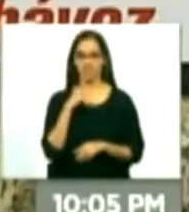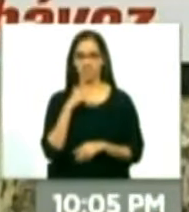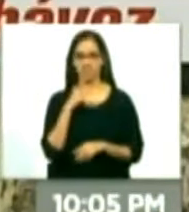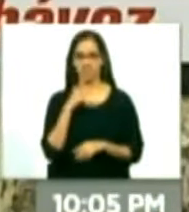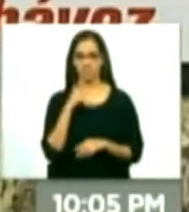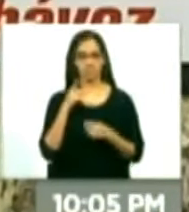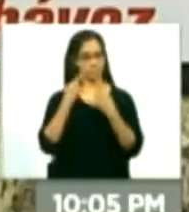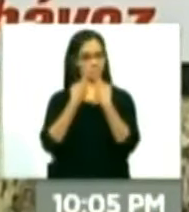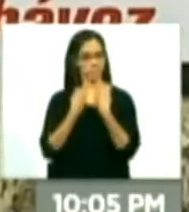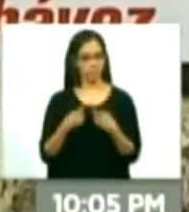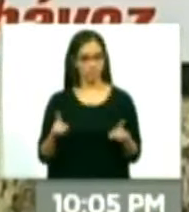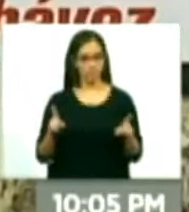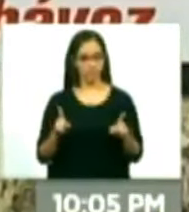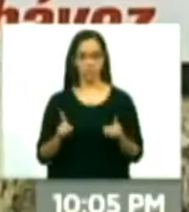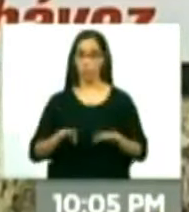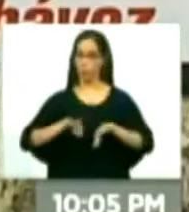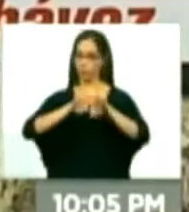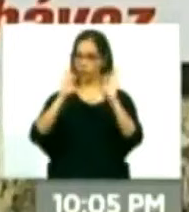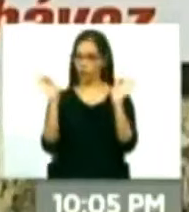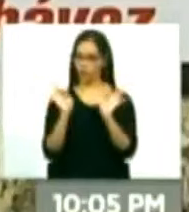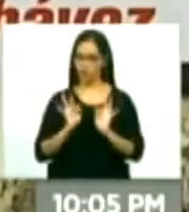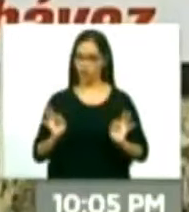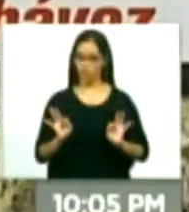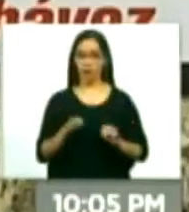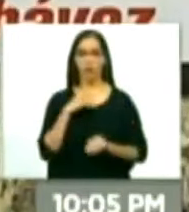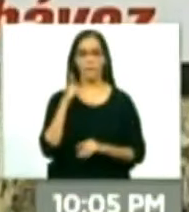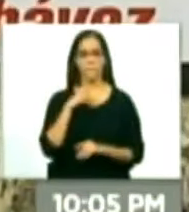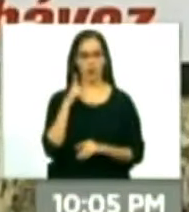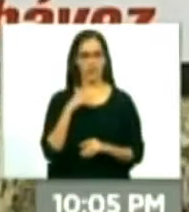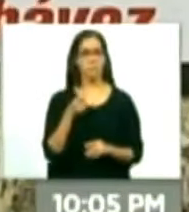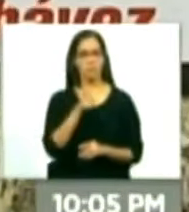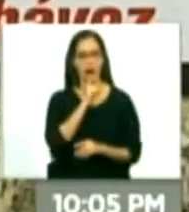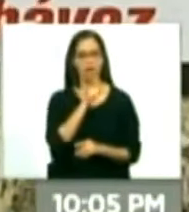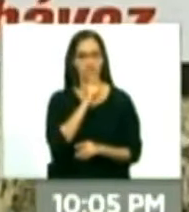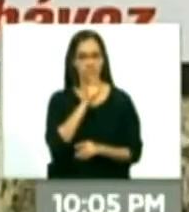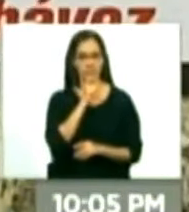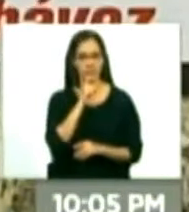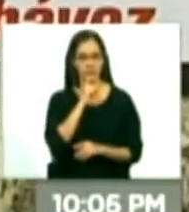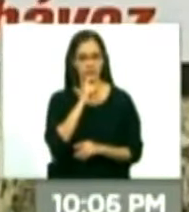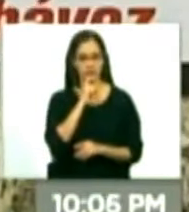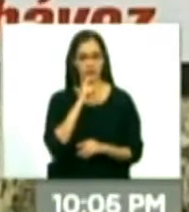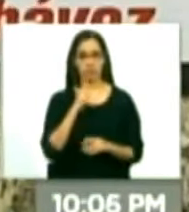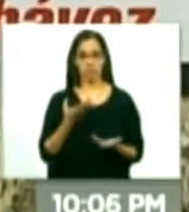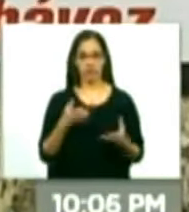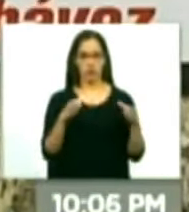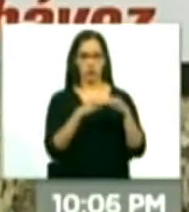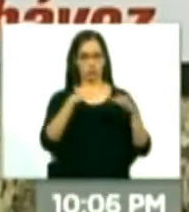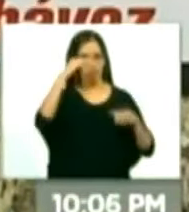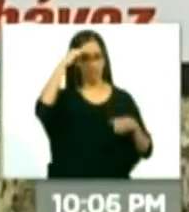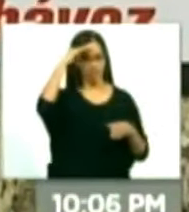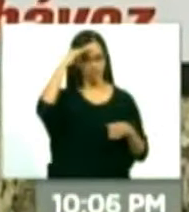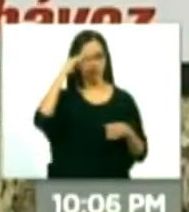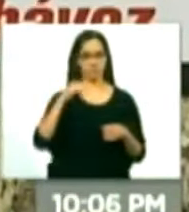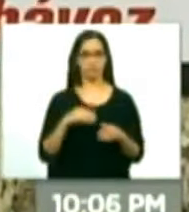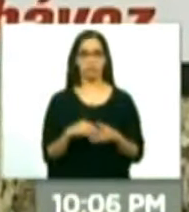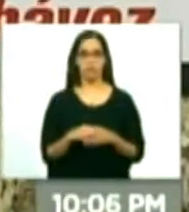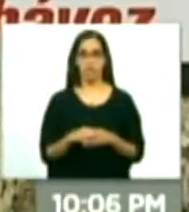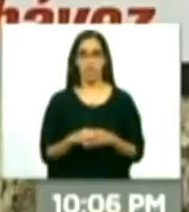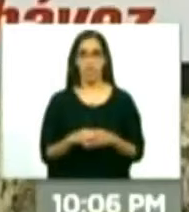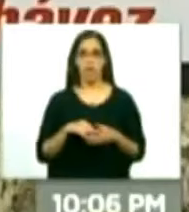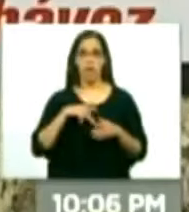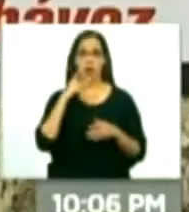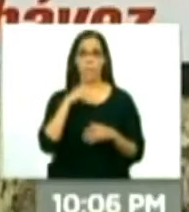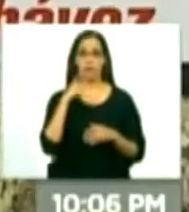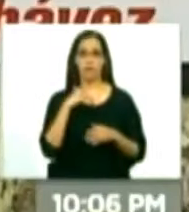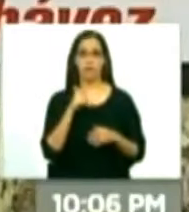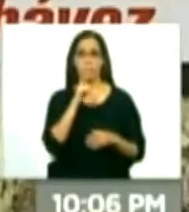forma. Otra forma. La política es más difícil que los cuarteles. La política, lo malo es encontrarse con una